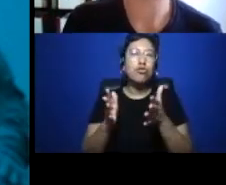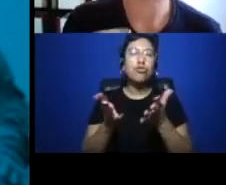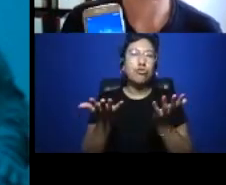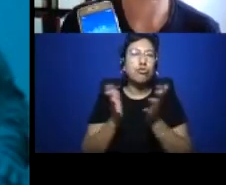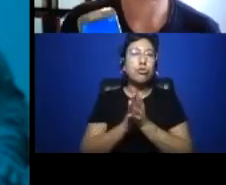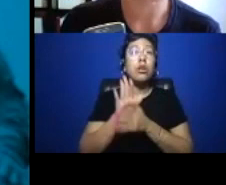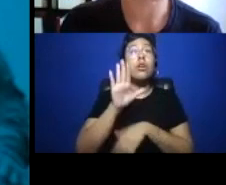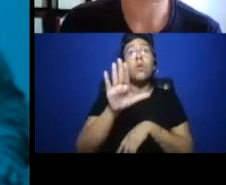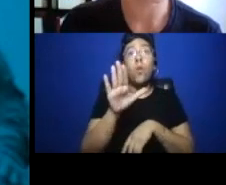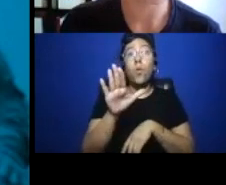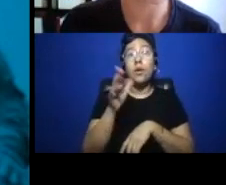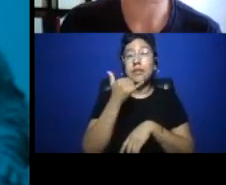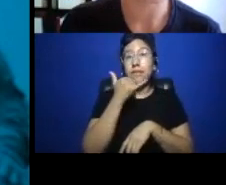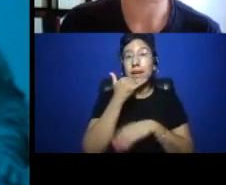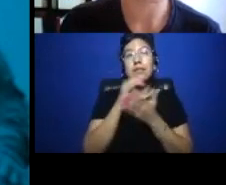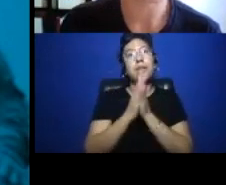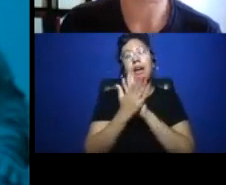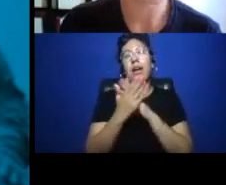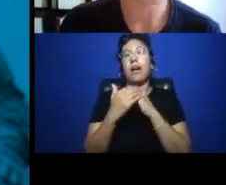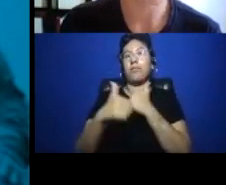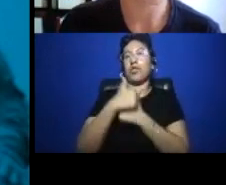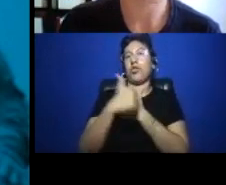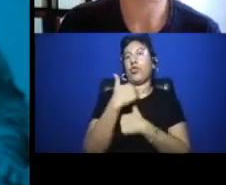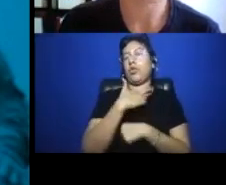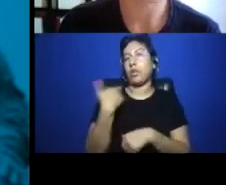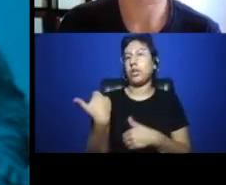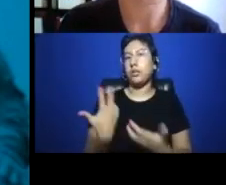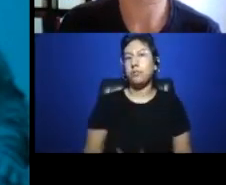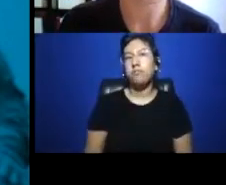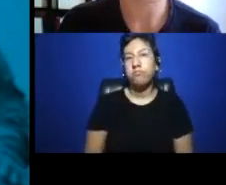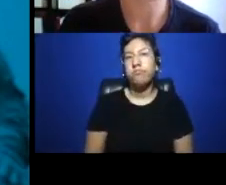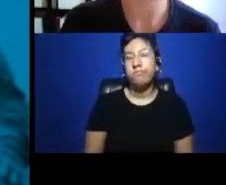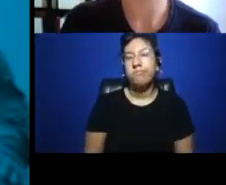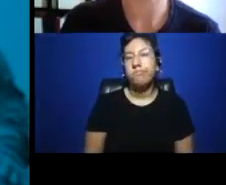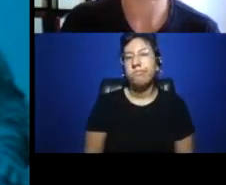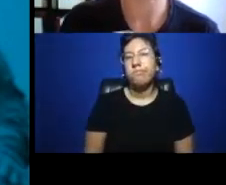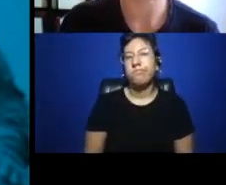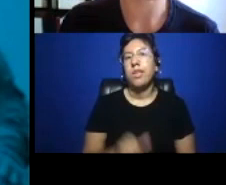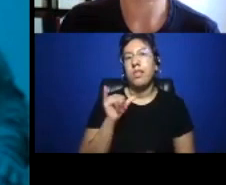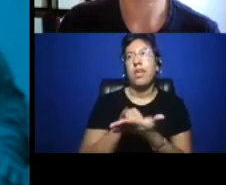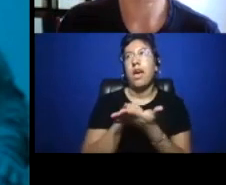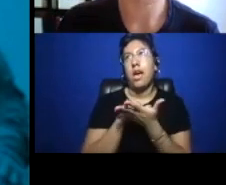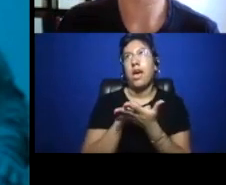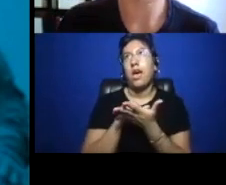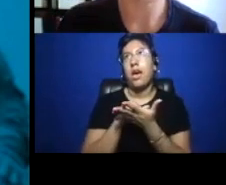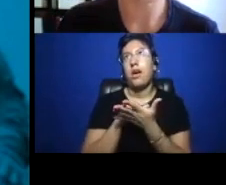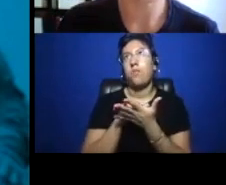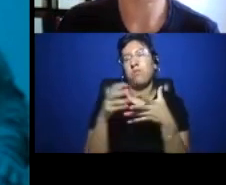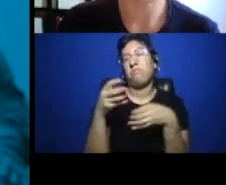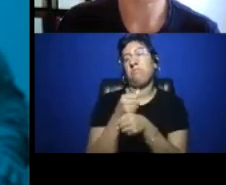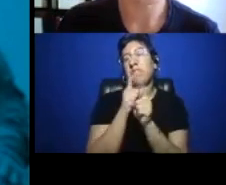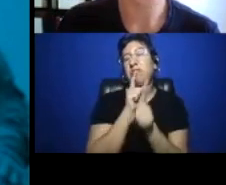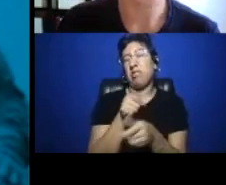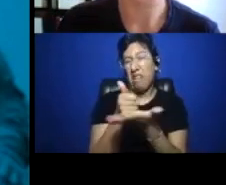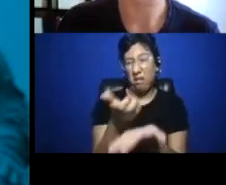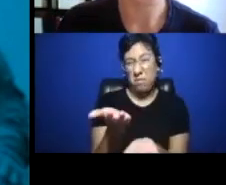no está recordando todos tus usuarios para que tu aparato no se convierta en un riesgo de seguridad. Esto fue como una respuesta un